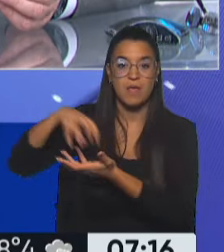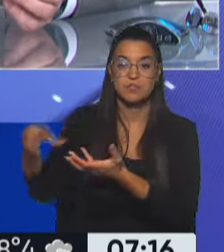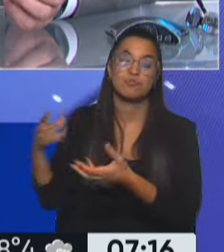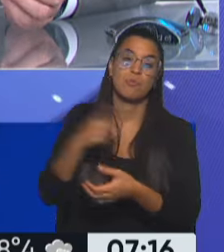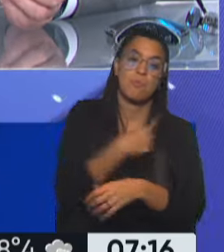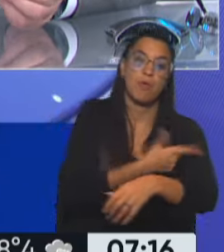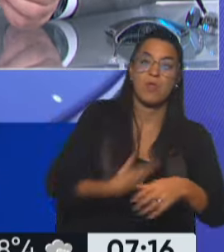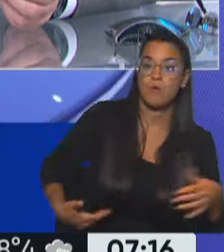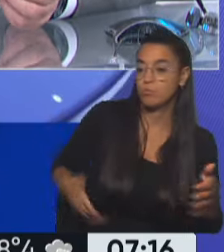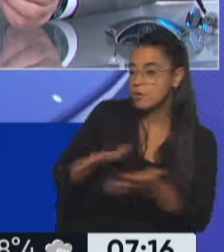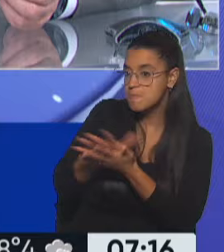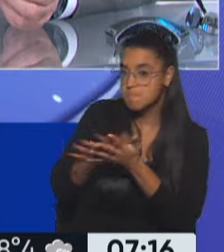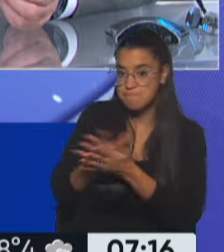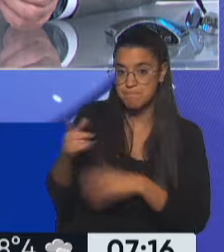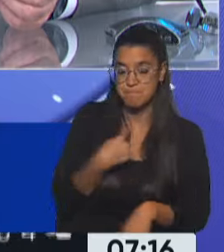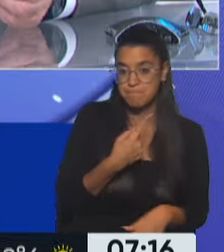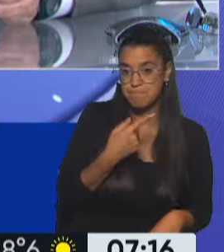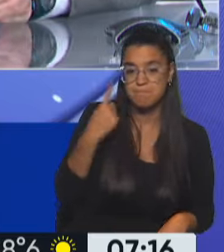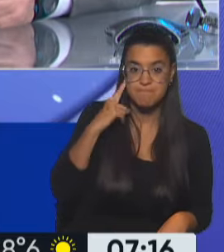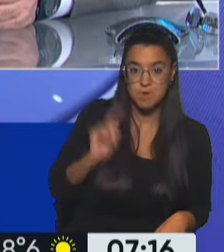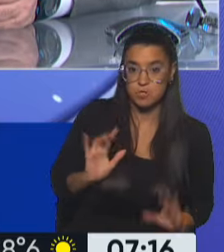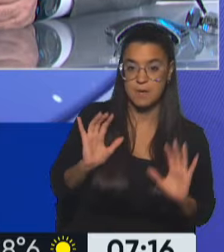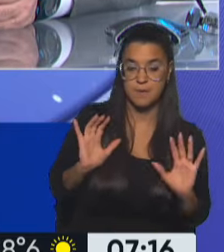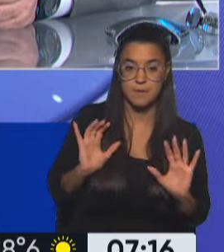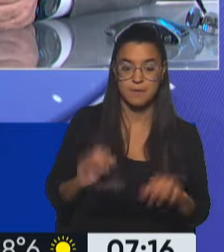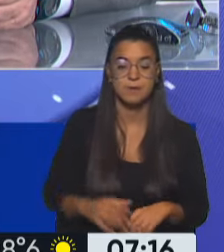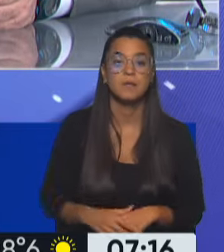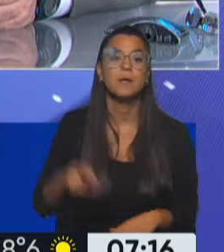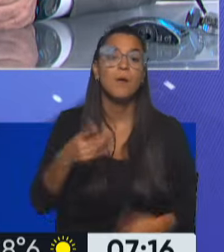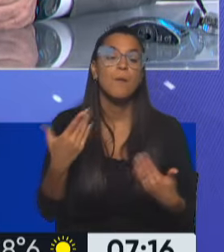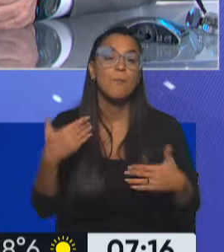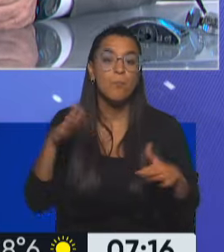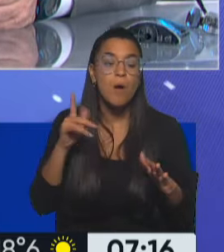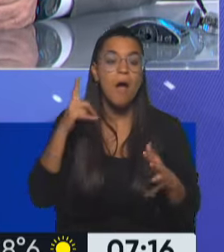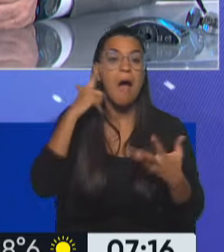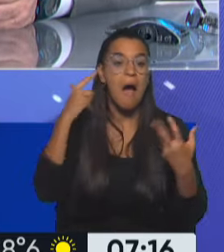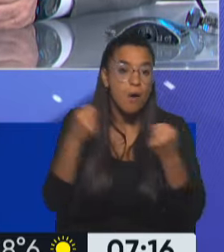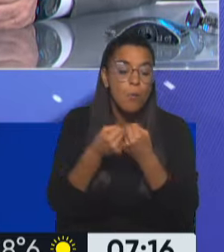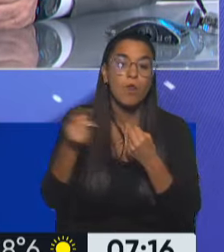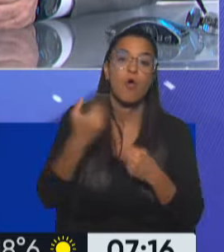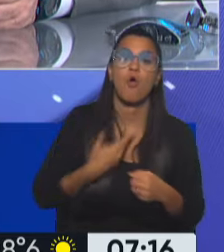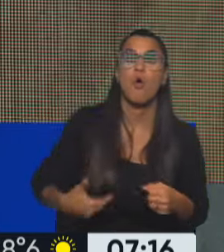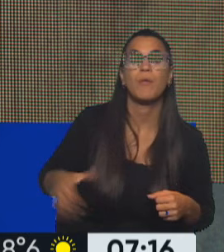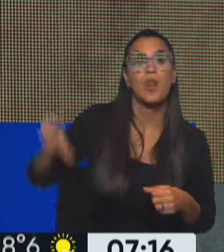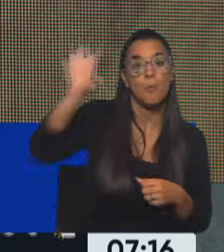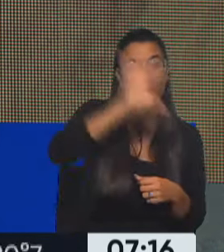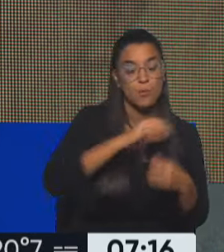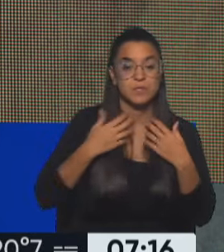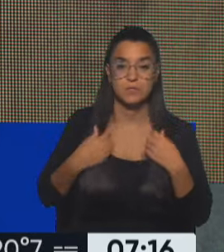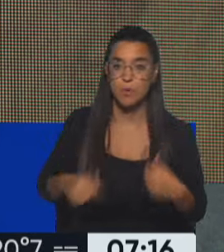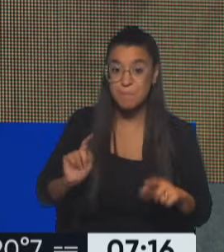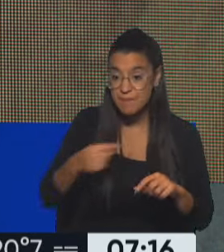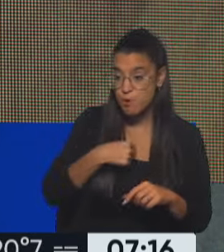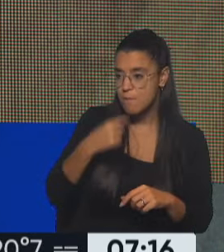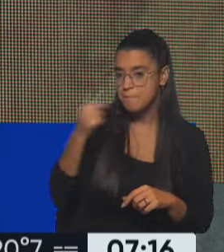ejecutivo nacional y ahí está también lo que es la la posibilidad de llegar a acuerdos con los gobernadores provinciales te iba a consultar porque una de